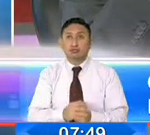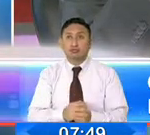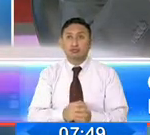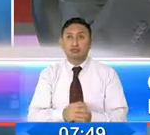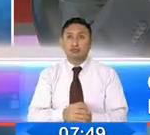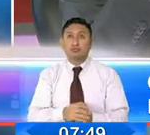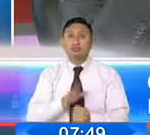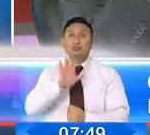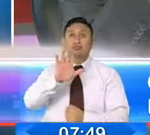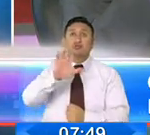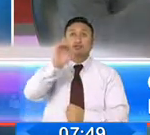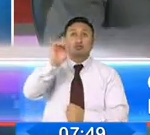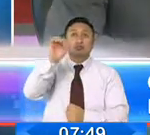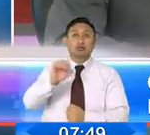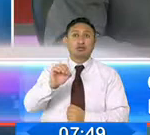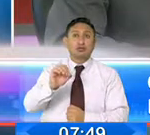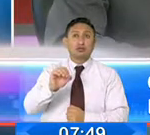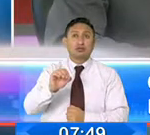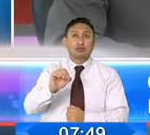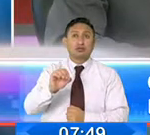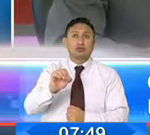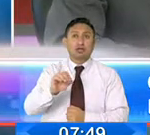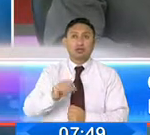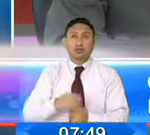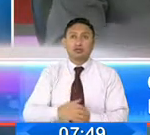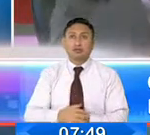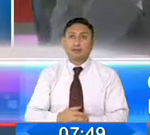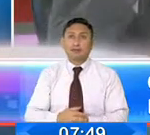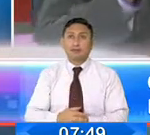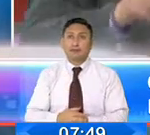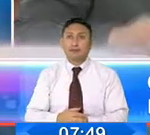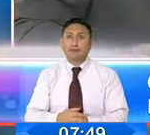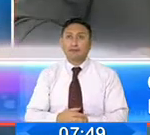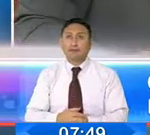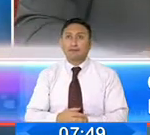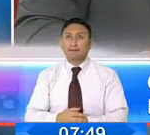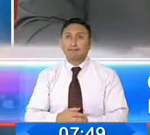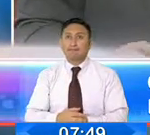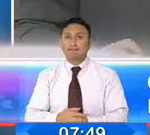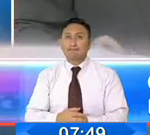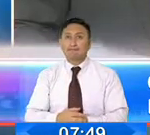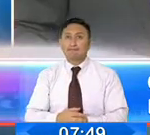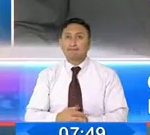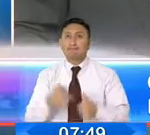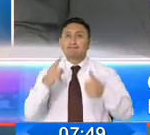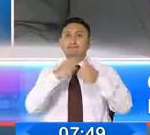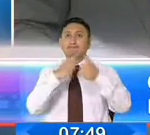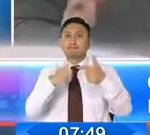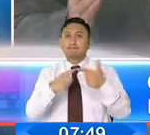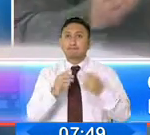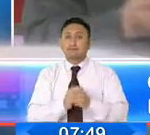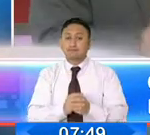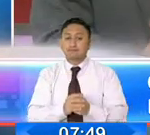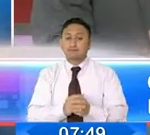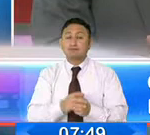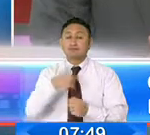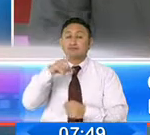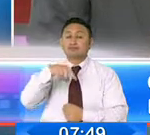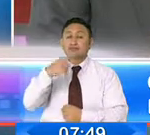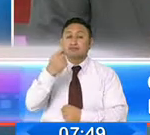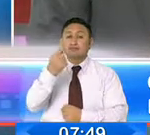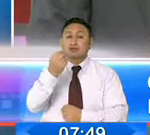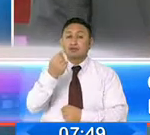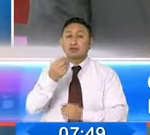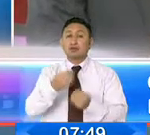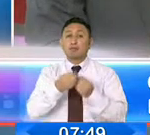y lo más importante, periodos de gracia. Dos cosas rápidas, ministro. Las pérdidas por la pandemia, ¿cuánto ascienden para que la